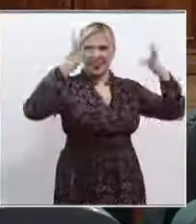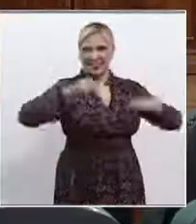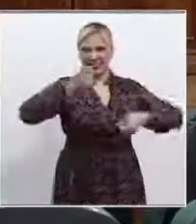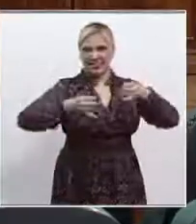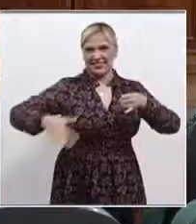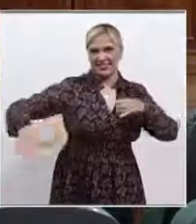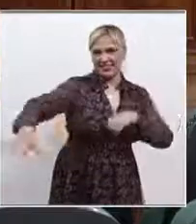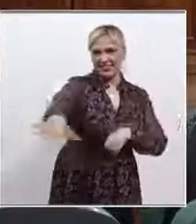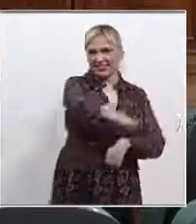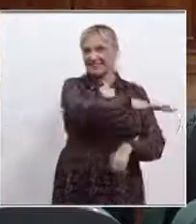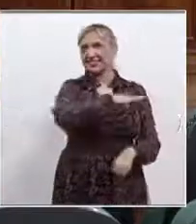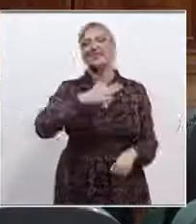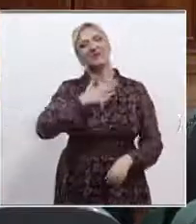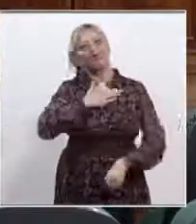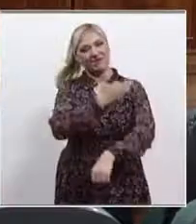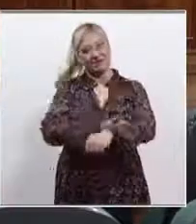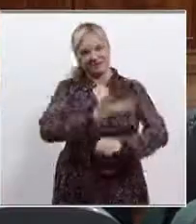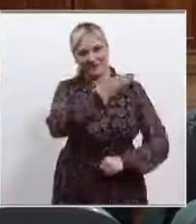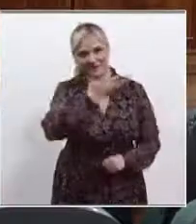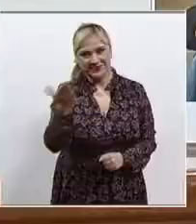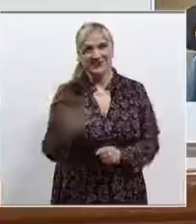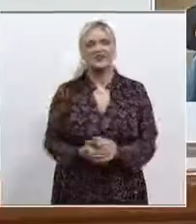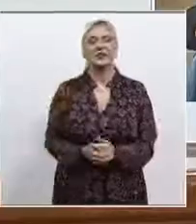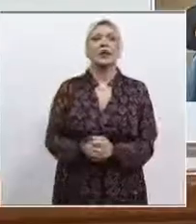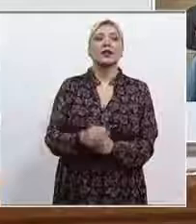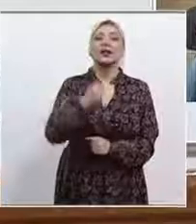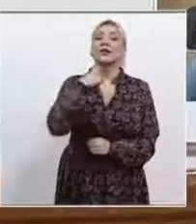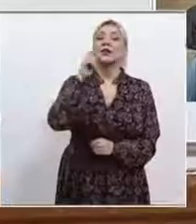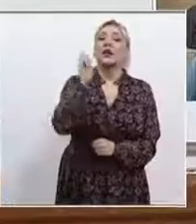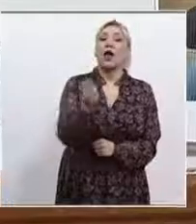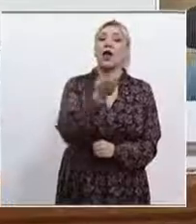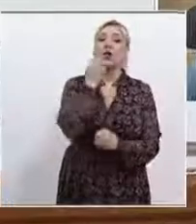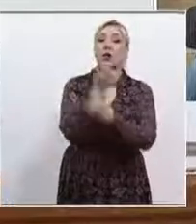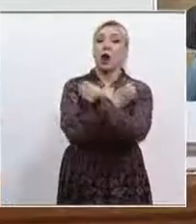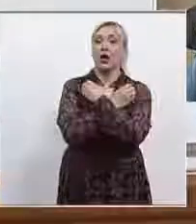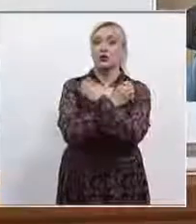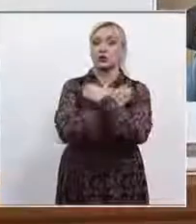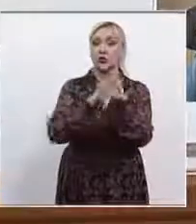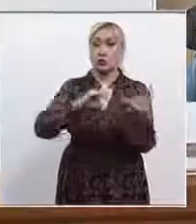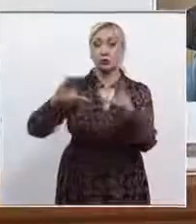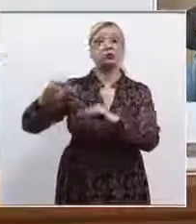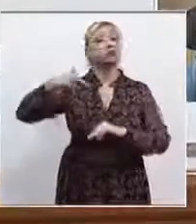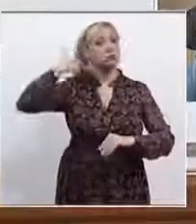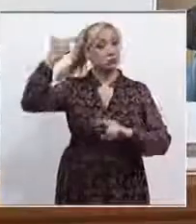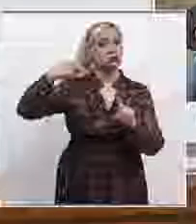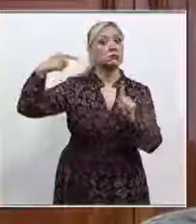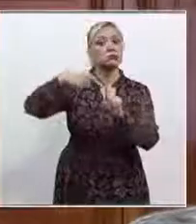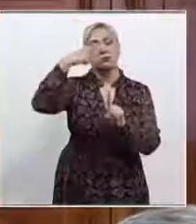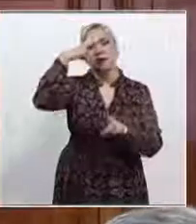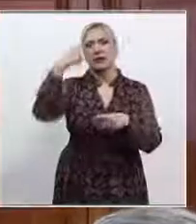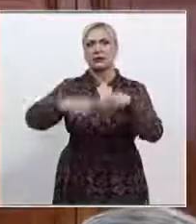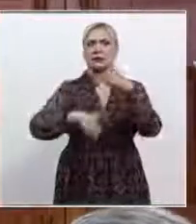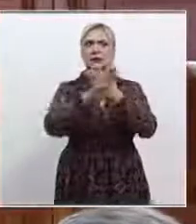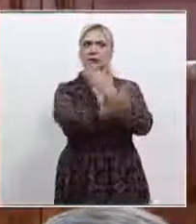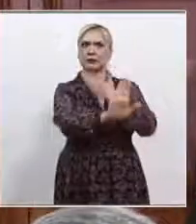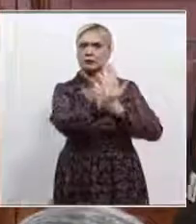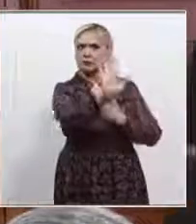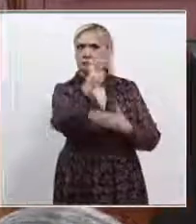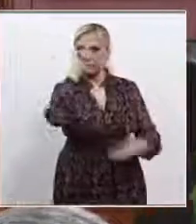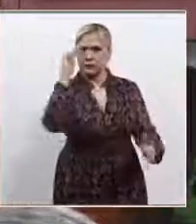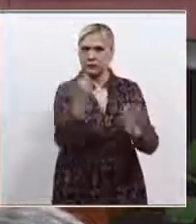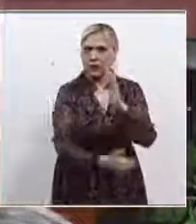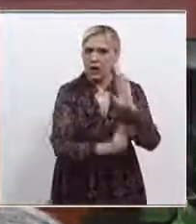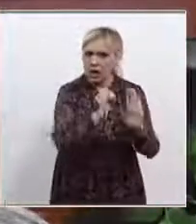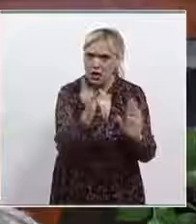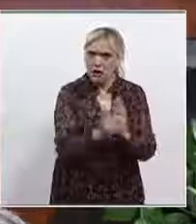que justamente este día se ha señalado que la educación es la principal herramienta para combatir al delito e incluso a los